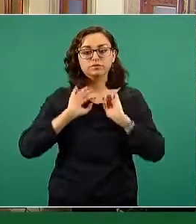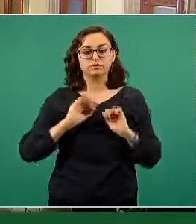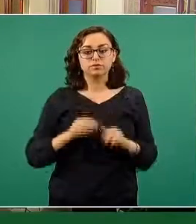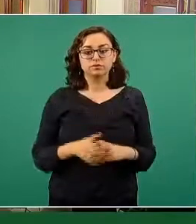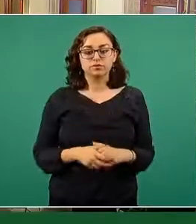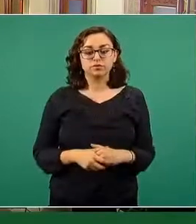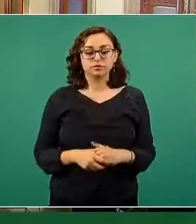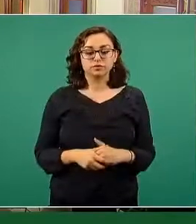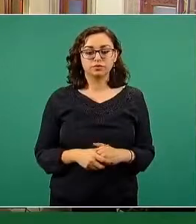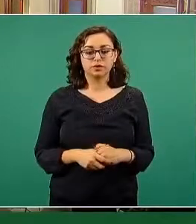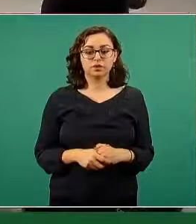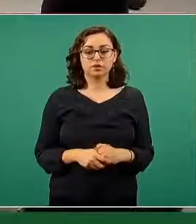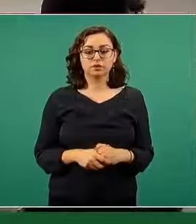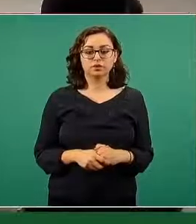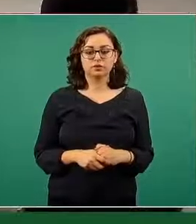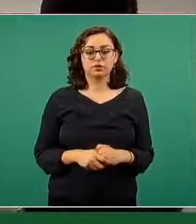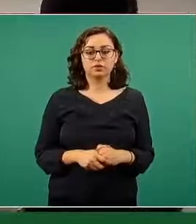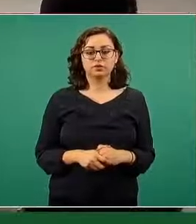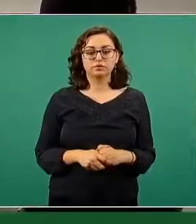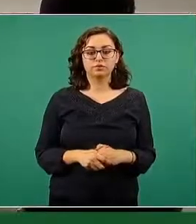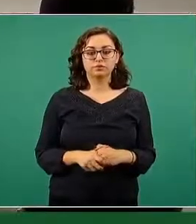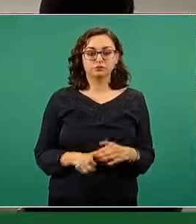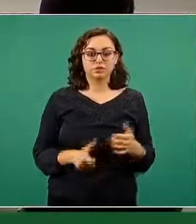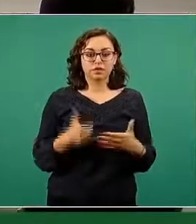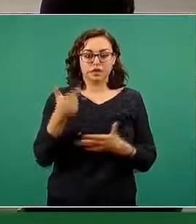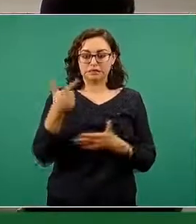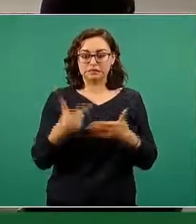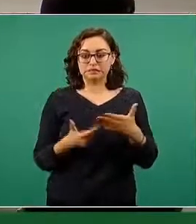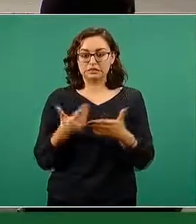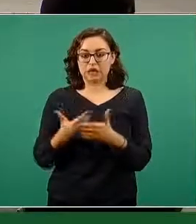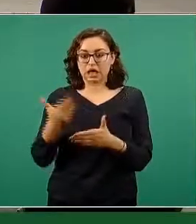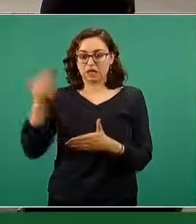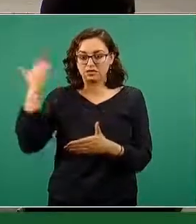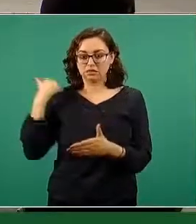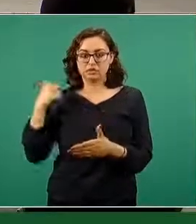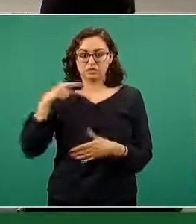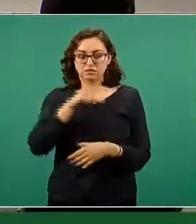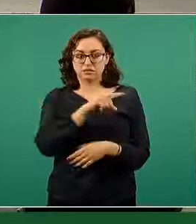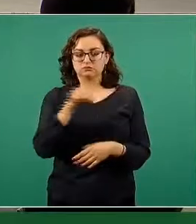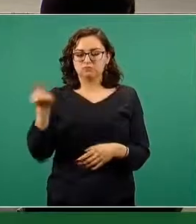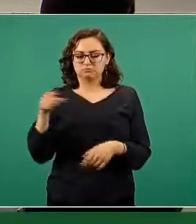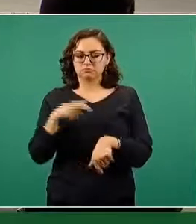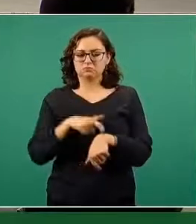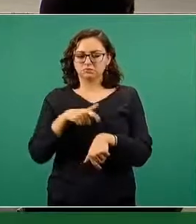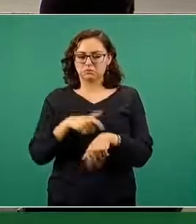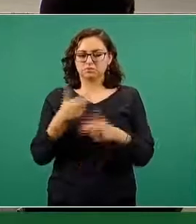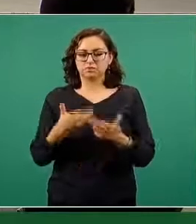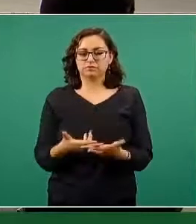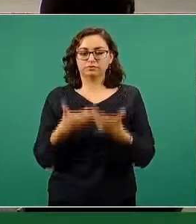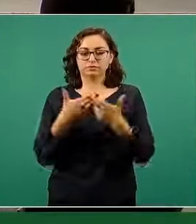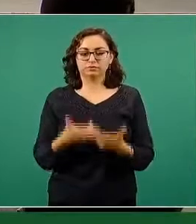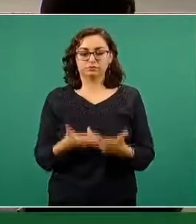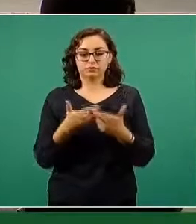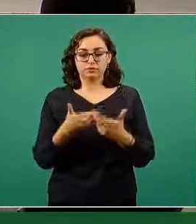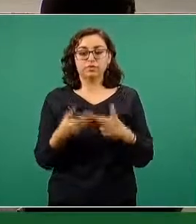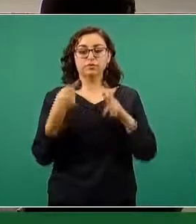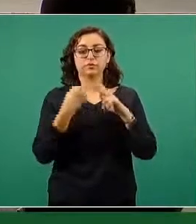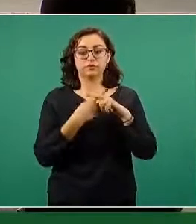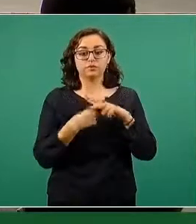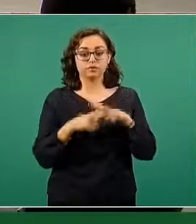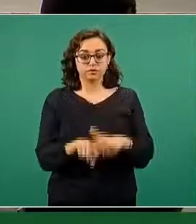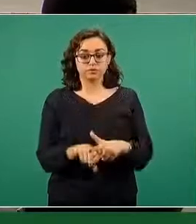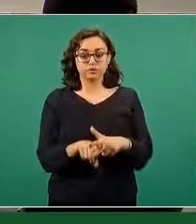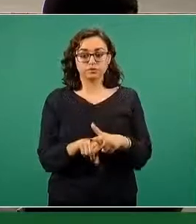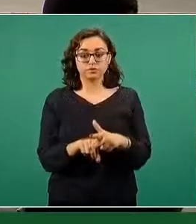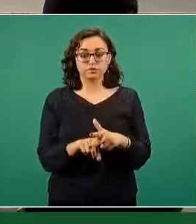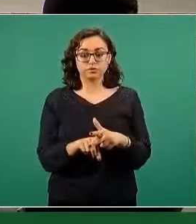Estaba viendo el listado cuando todos ya habían levantado la mano, pero yo creo que hay tiempo para todos, ¿va? Podemos empezar.